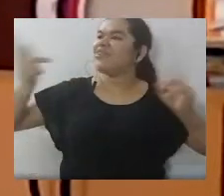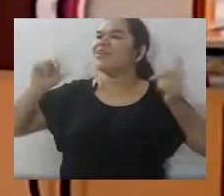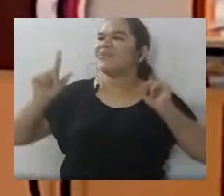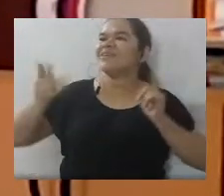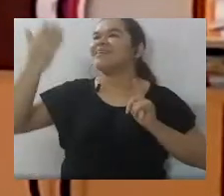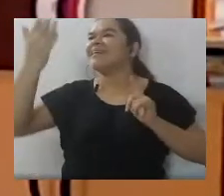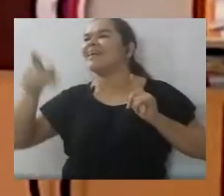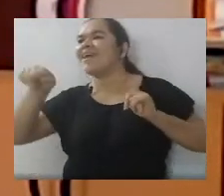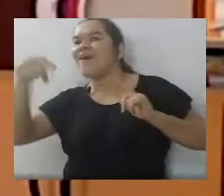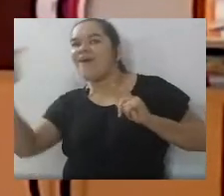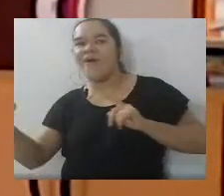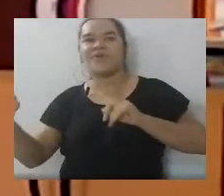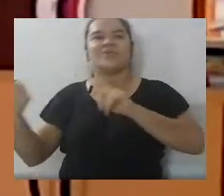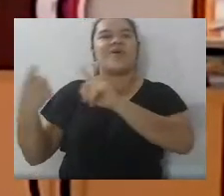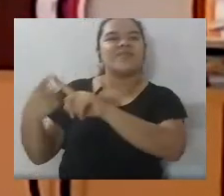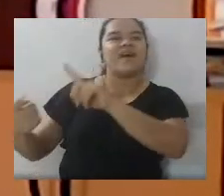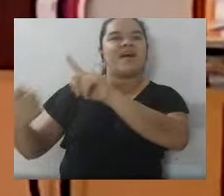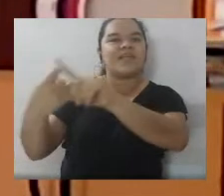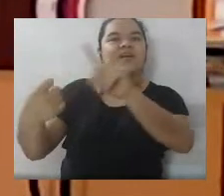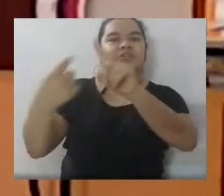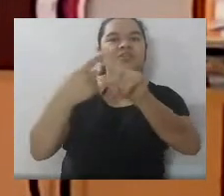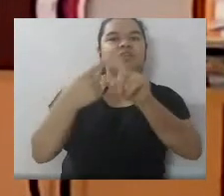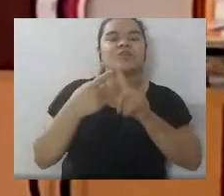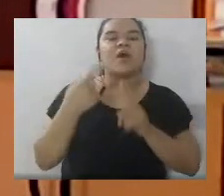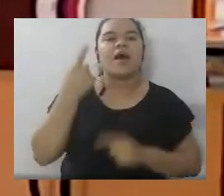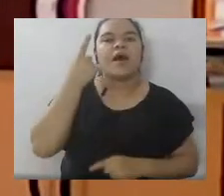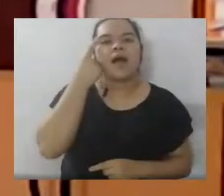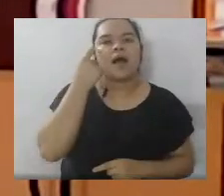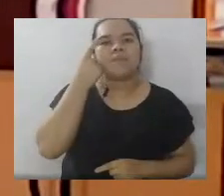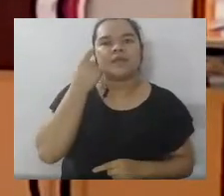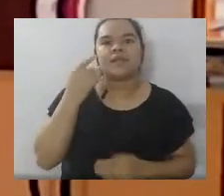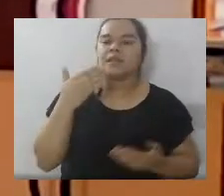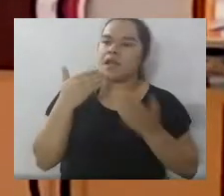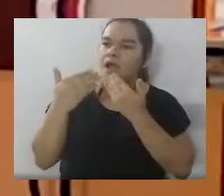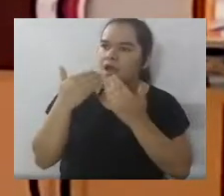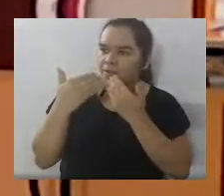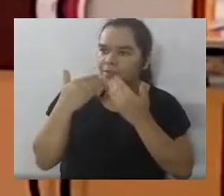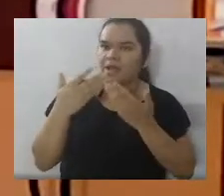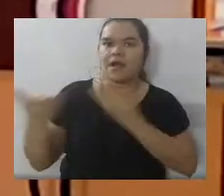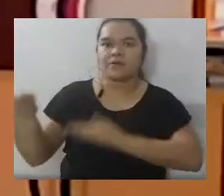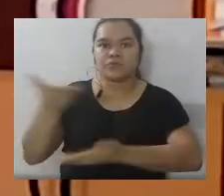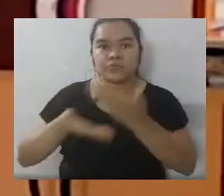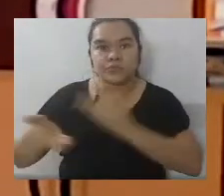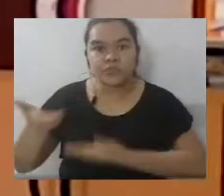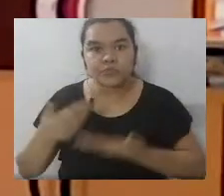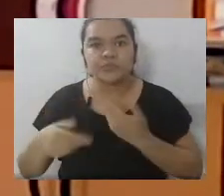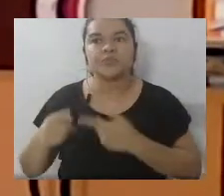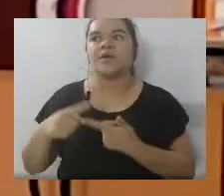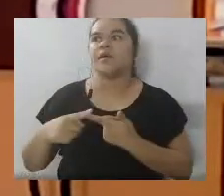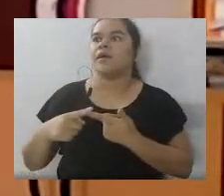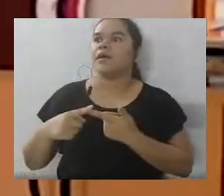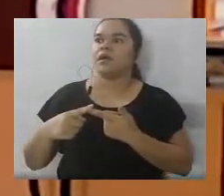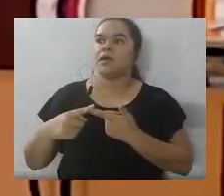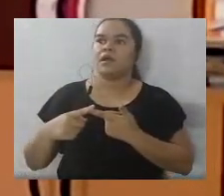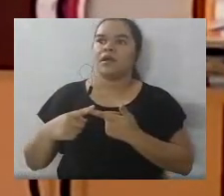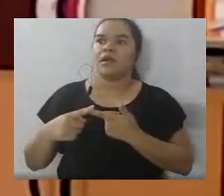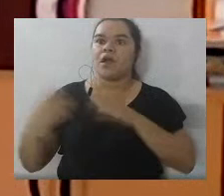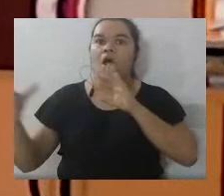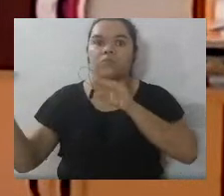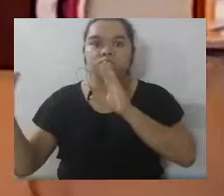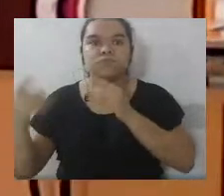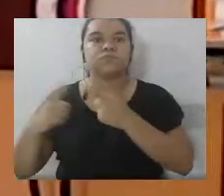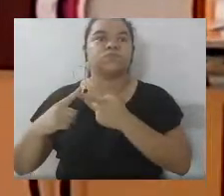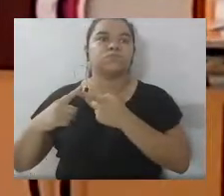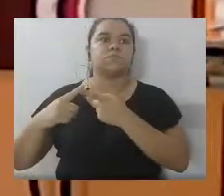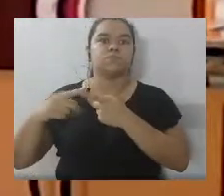personas, aprenden a conocer a otras personas, saben cuáles son las cosas que les permiten